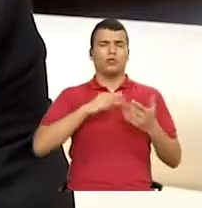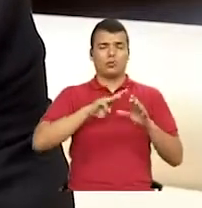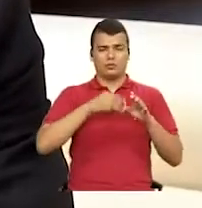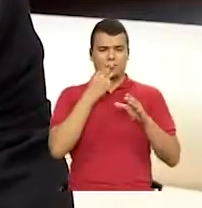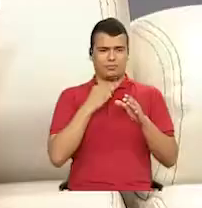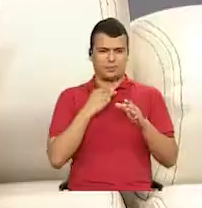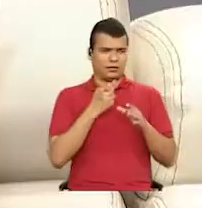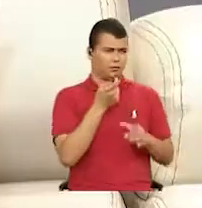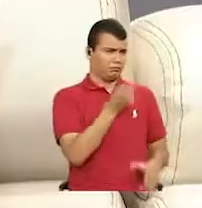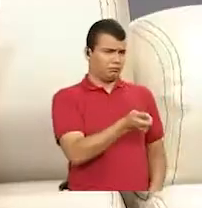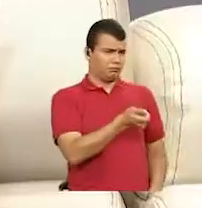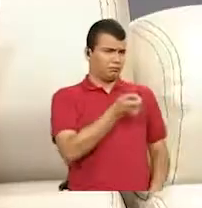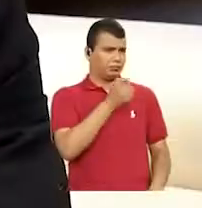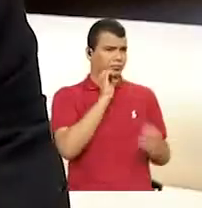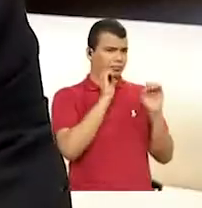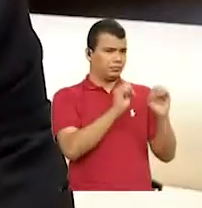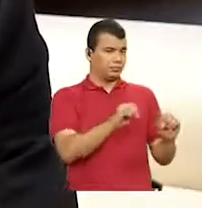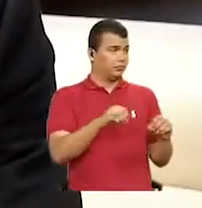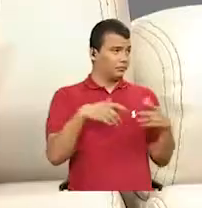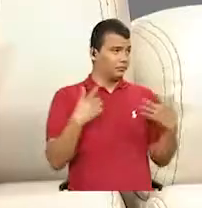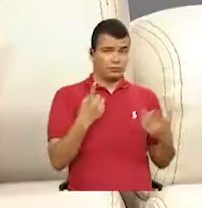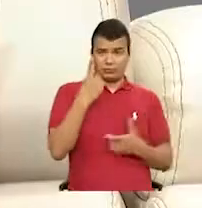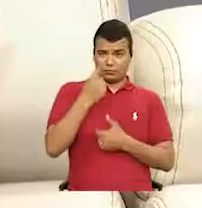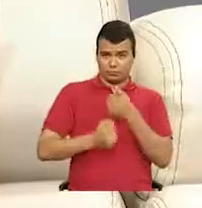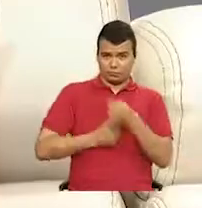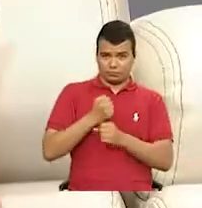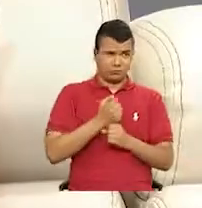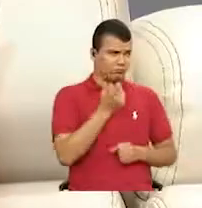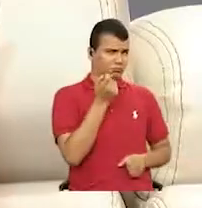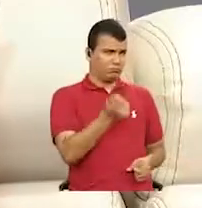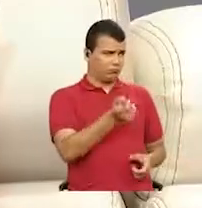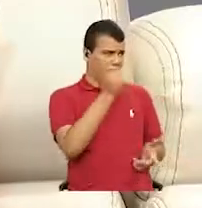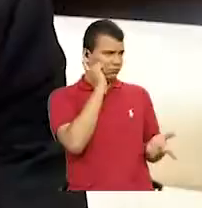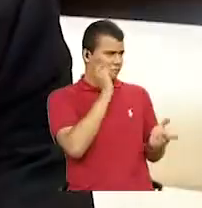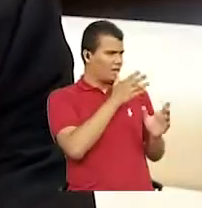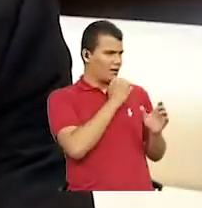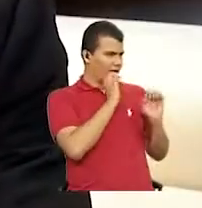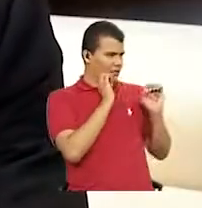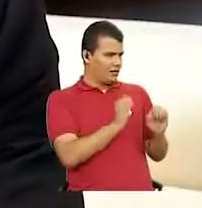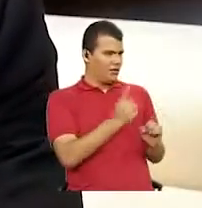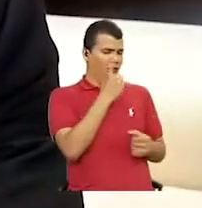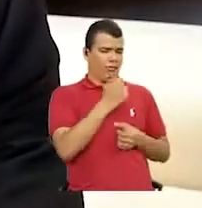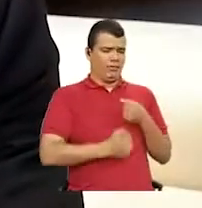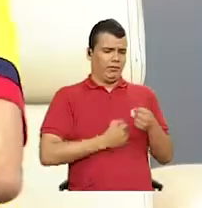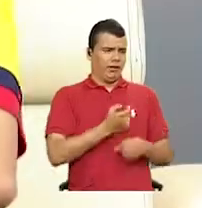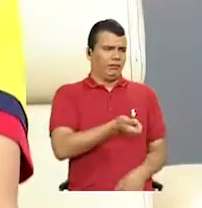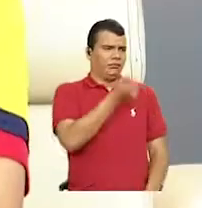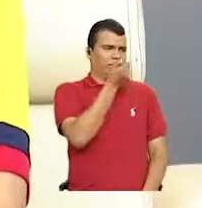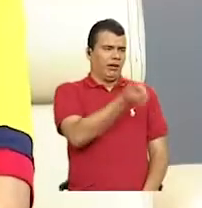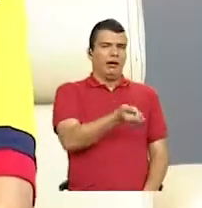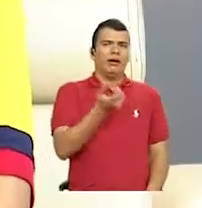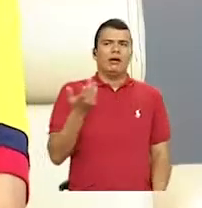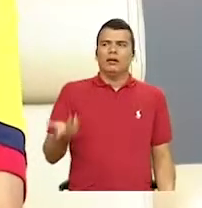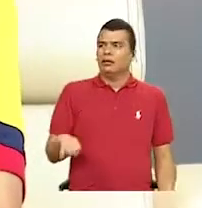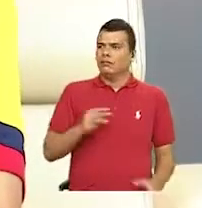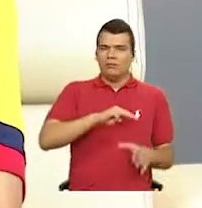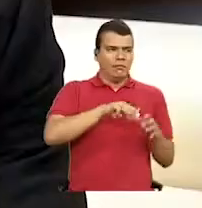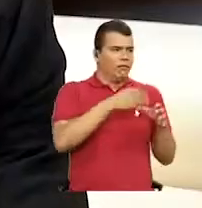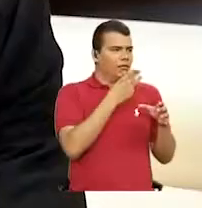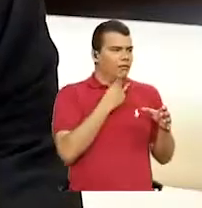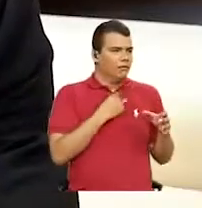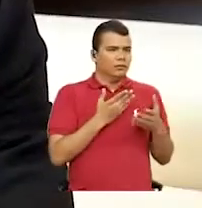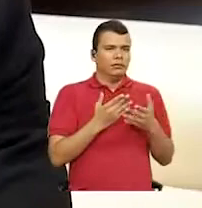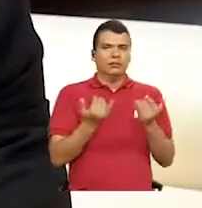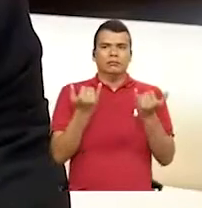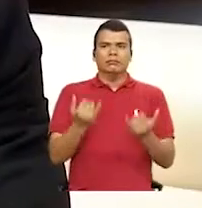decir, nada. Es decir, muy poquito. O sea, al año, una libra, nada. Actualmente, y el ser humano. Representado en miel, ¿no? Y en representado miel. En miel. Actualmente,